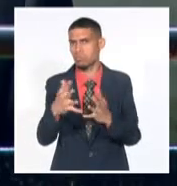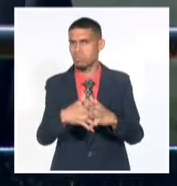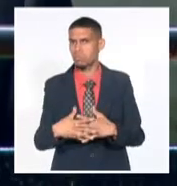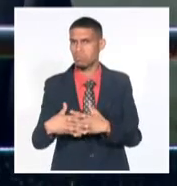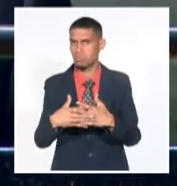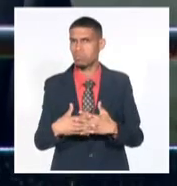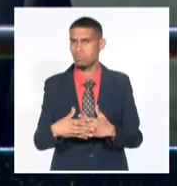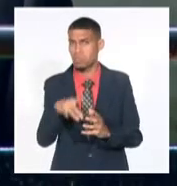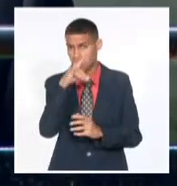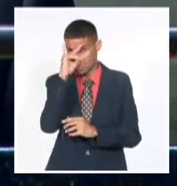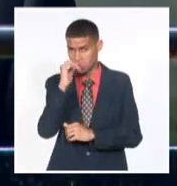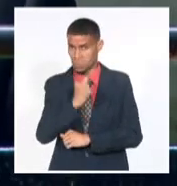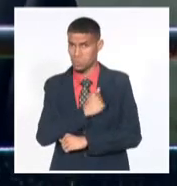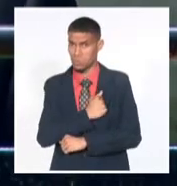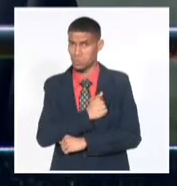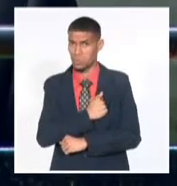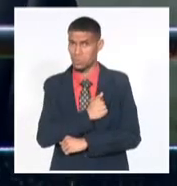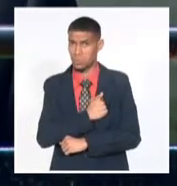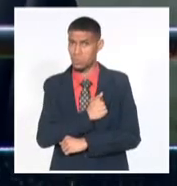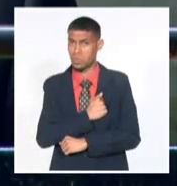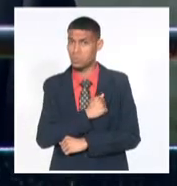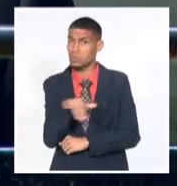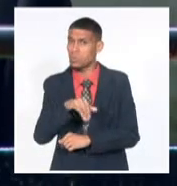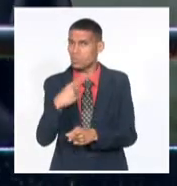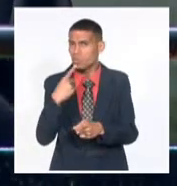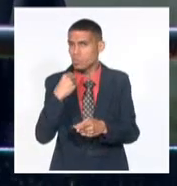con todos los pueblos del mundo.